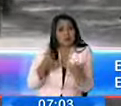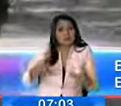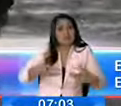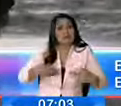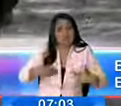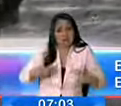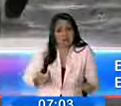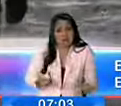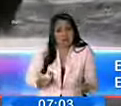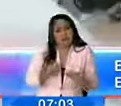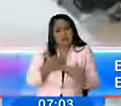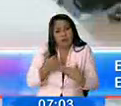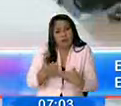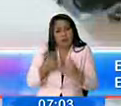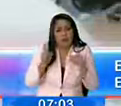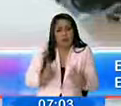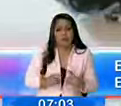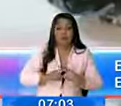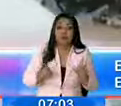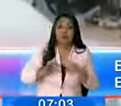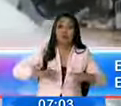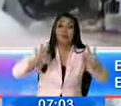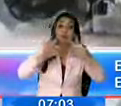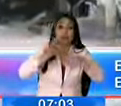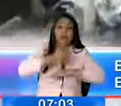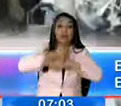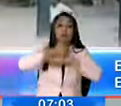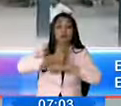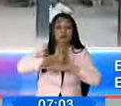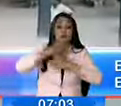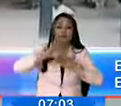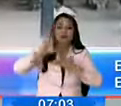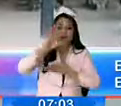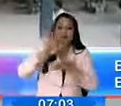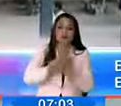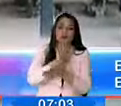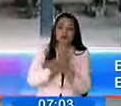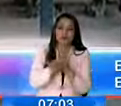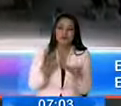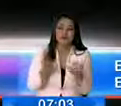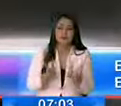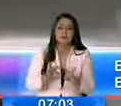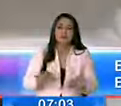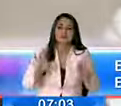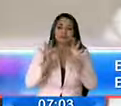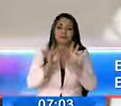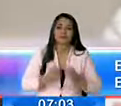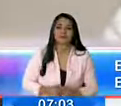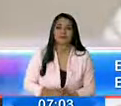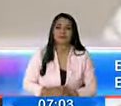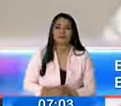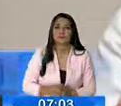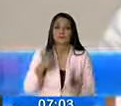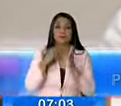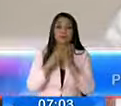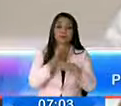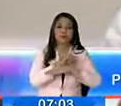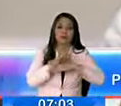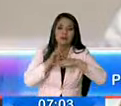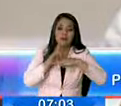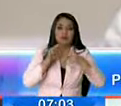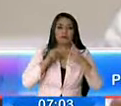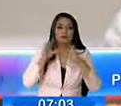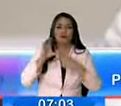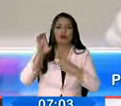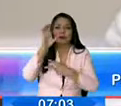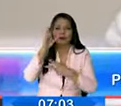también es trascendental la participación de las autoridades de cada institución. Hay directivos que con tal